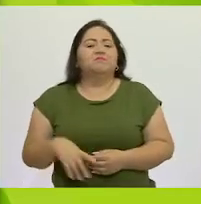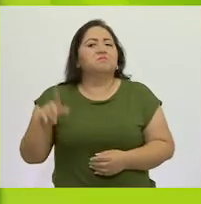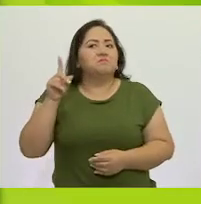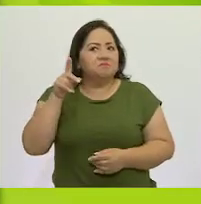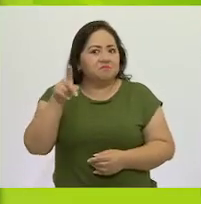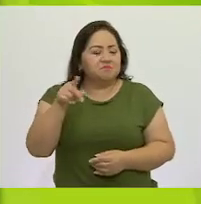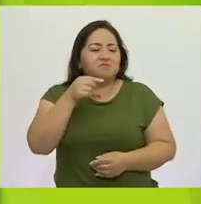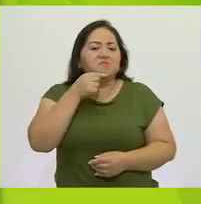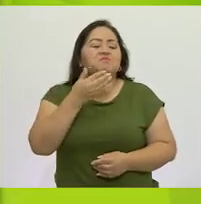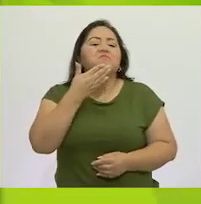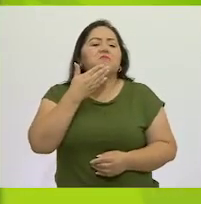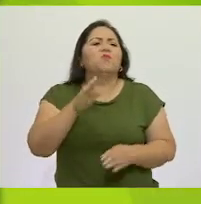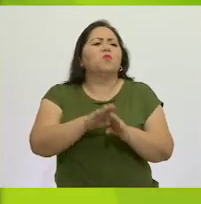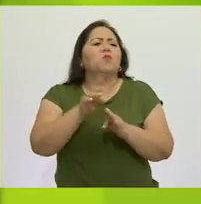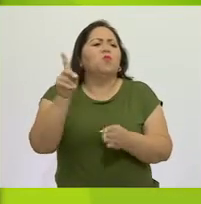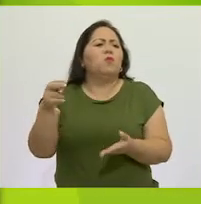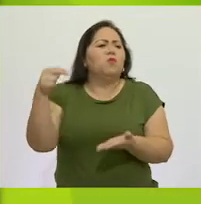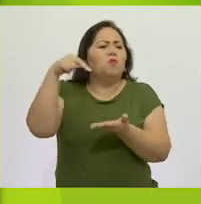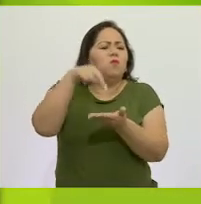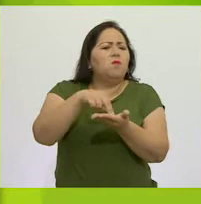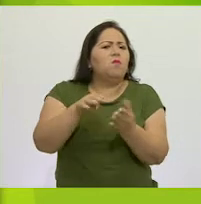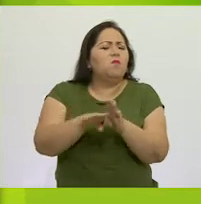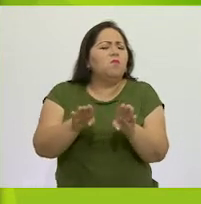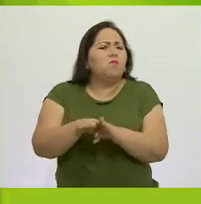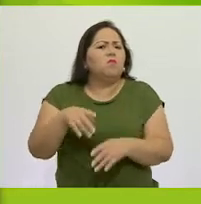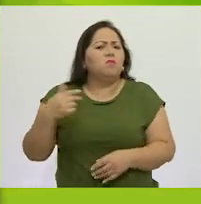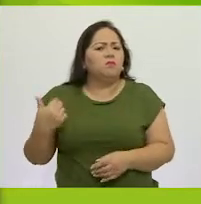¡Excelente! ¿Cómo llegó a ese lugar?